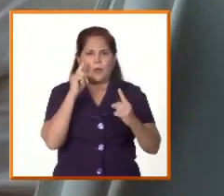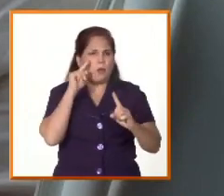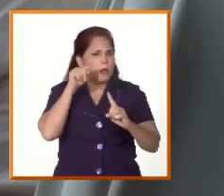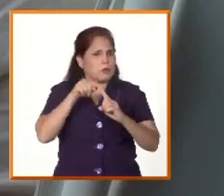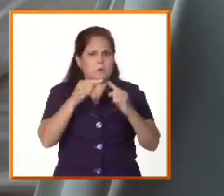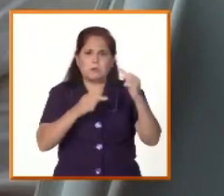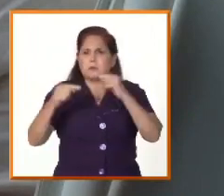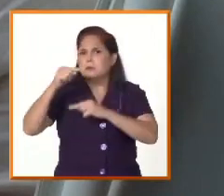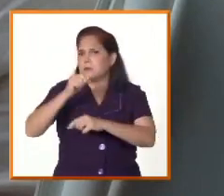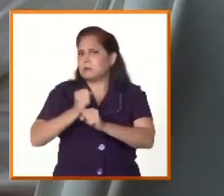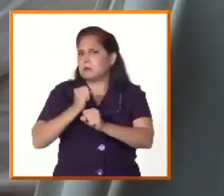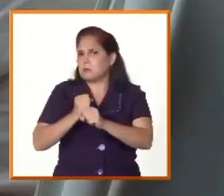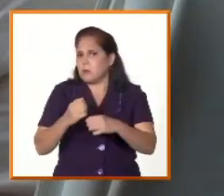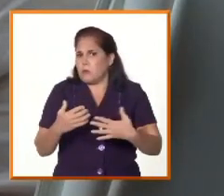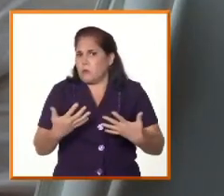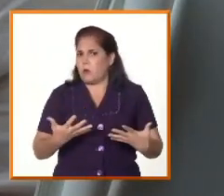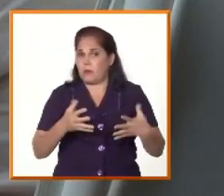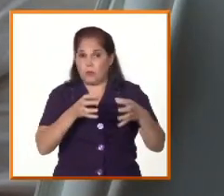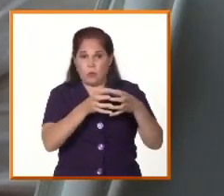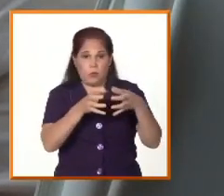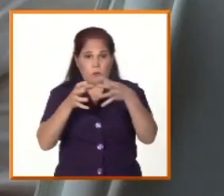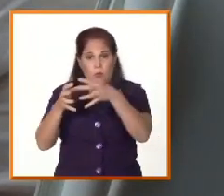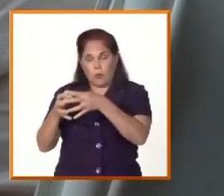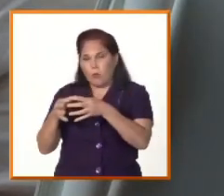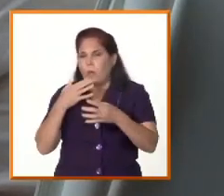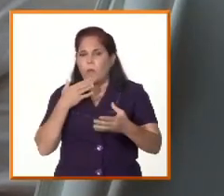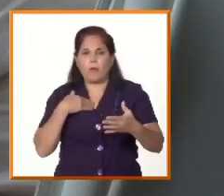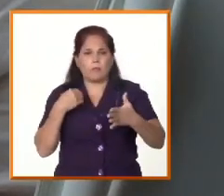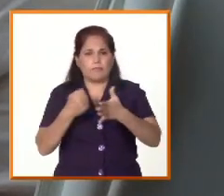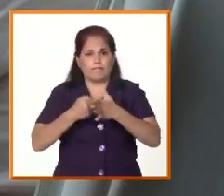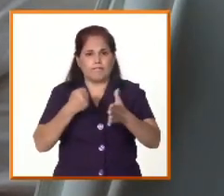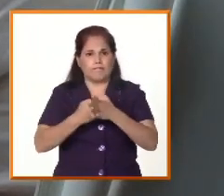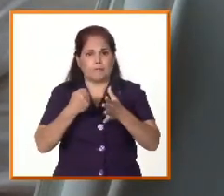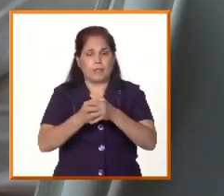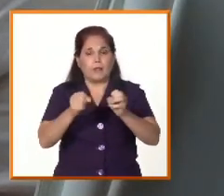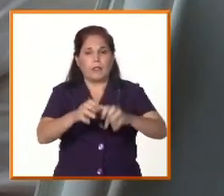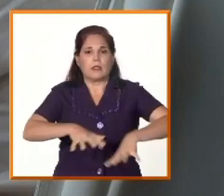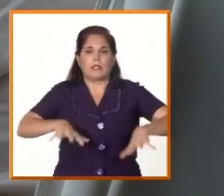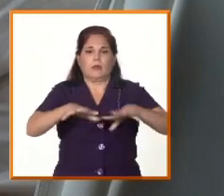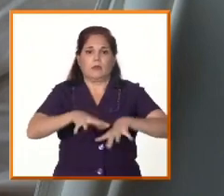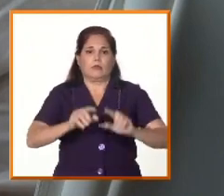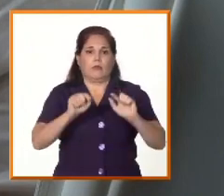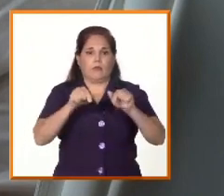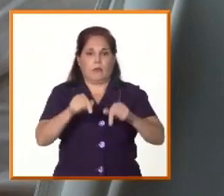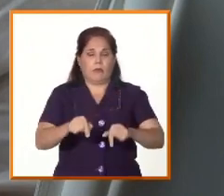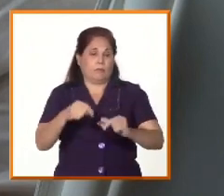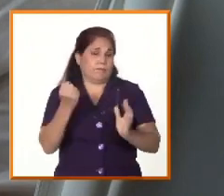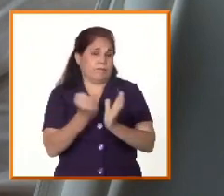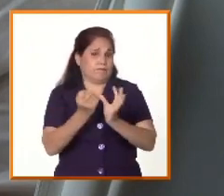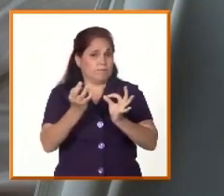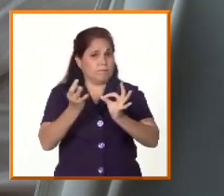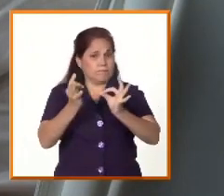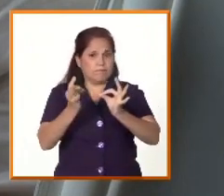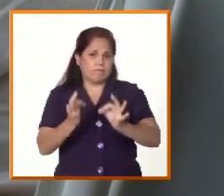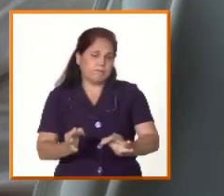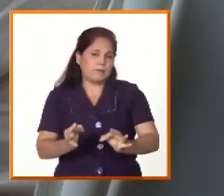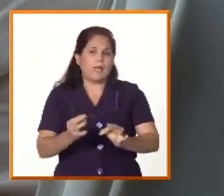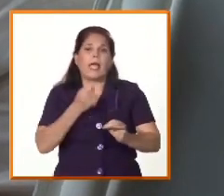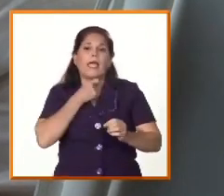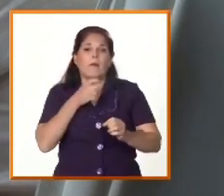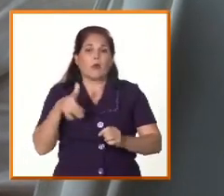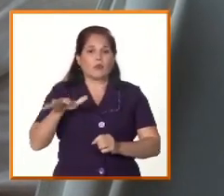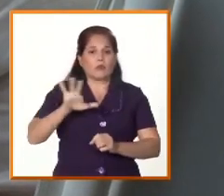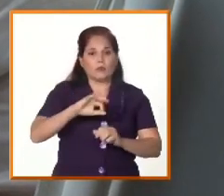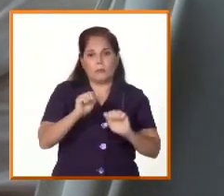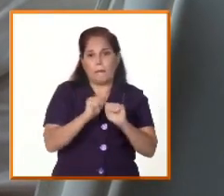que tiene el grupo Cómo ha enfrentado desafío tan tremendos como el de garantizar el pan cotidiano